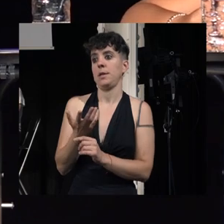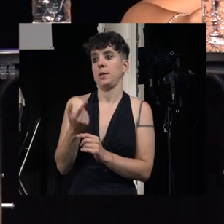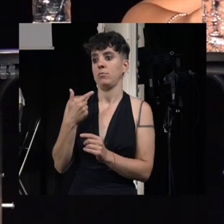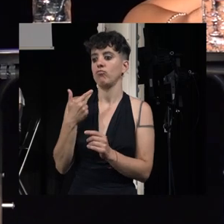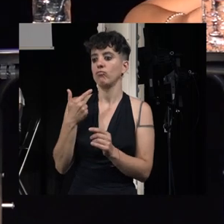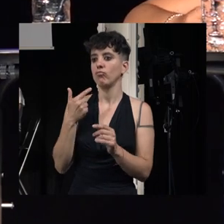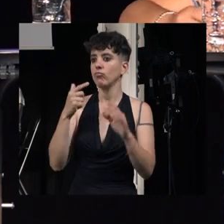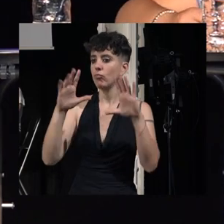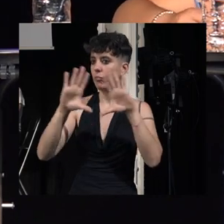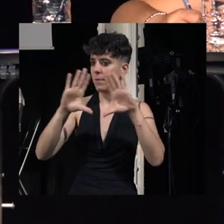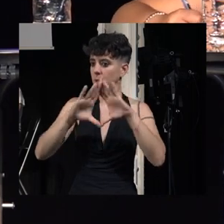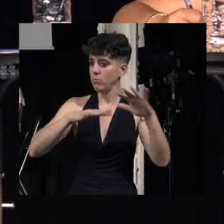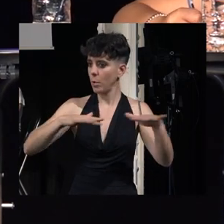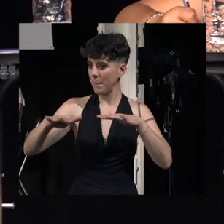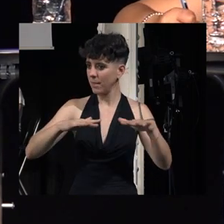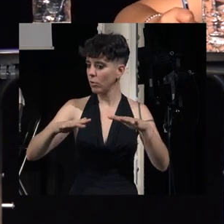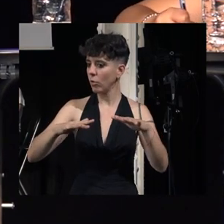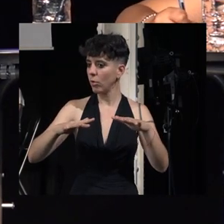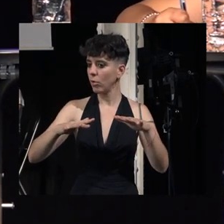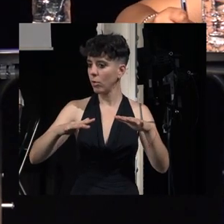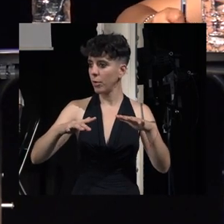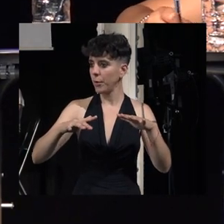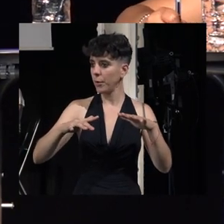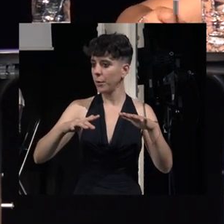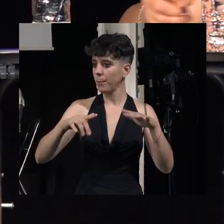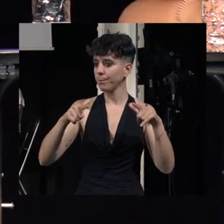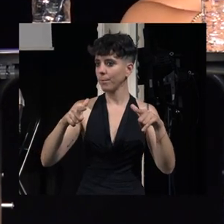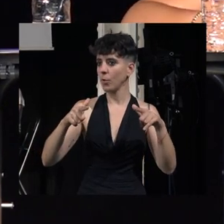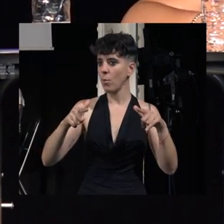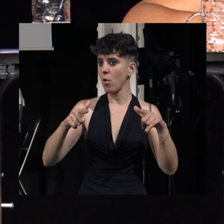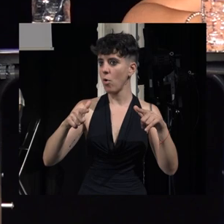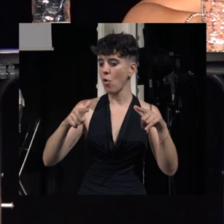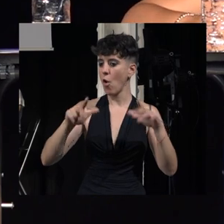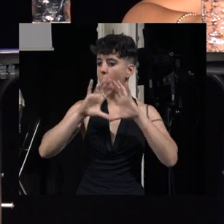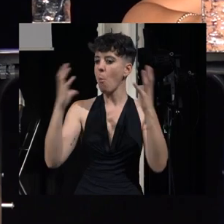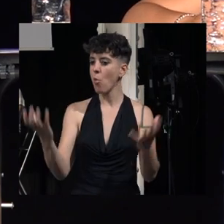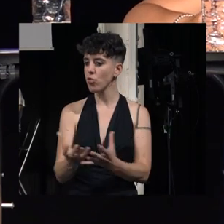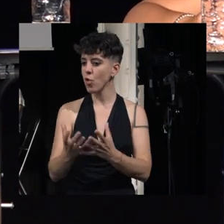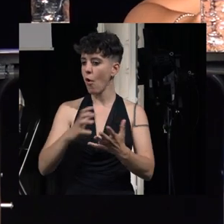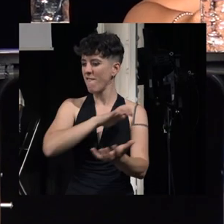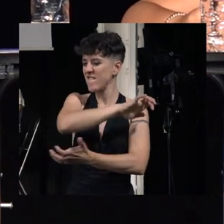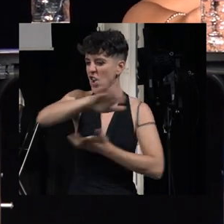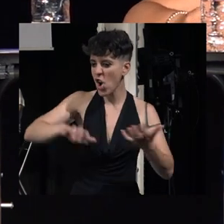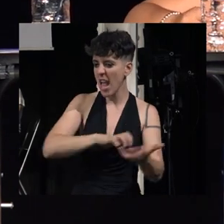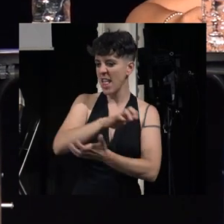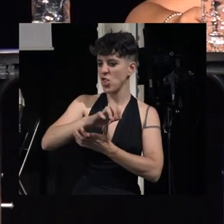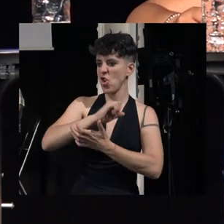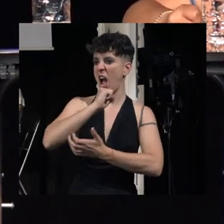movimiento que se ha erigido hacia un mundo altamente violento y altamente asesino. Y